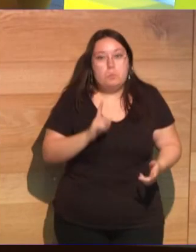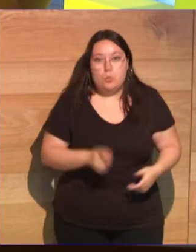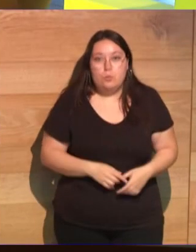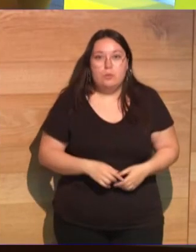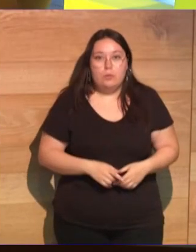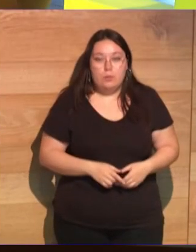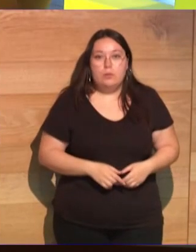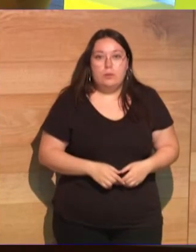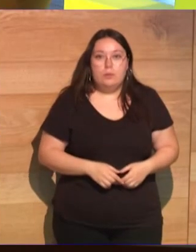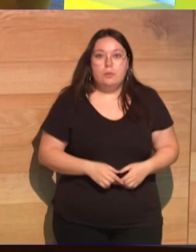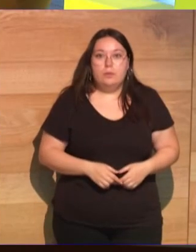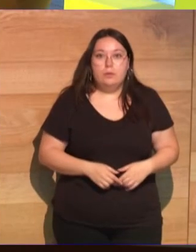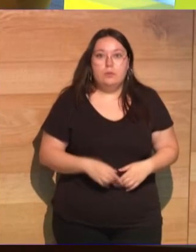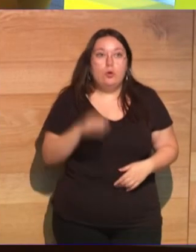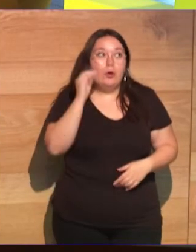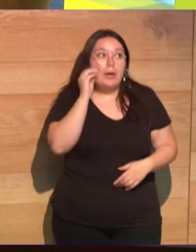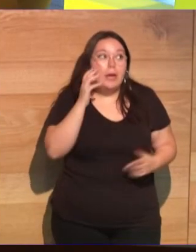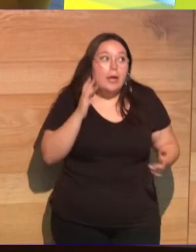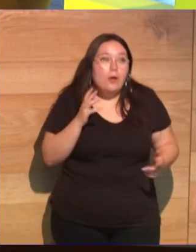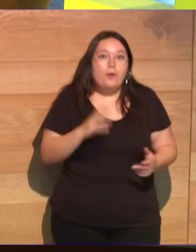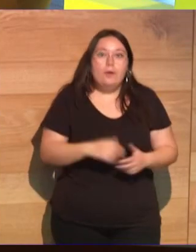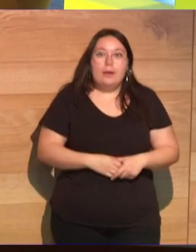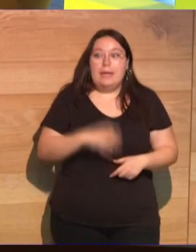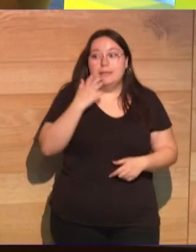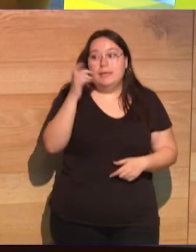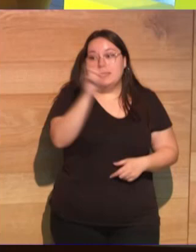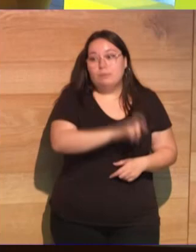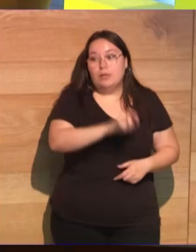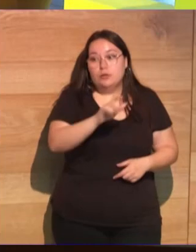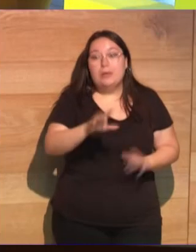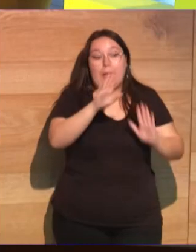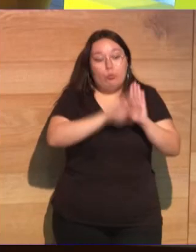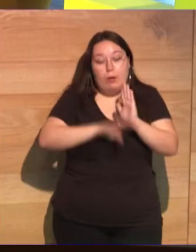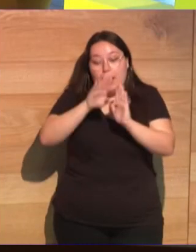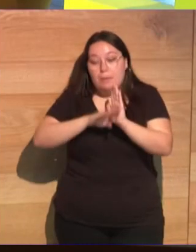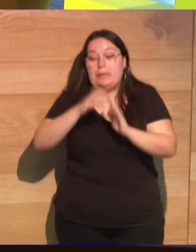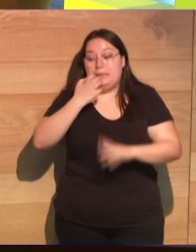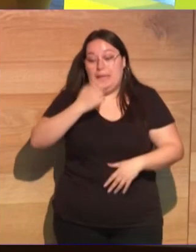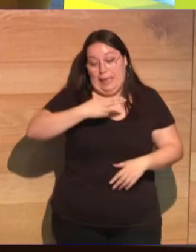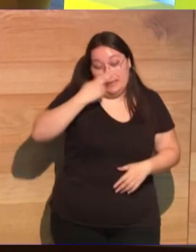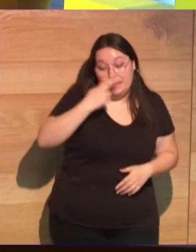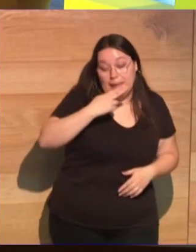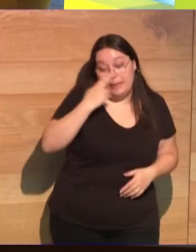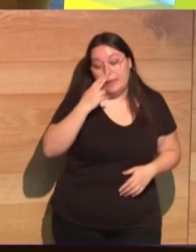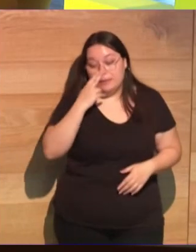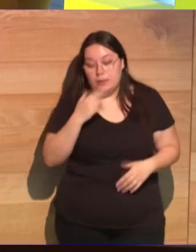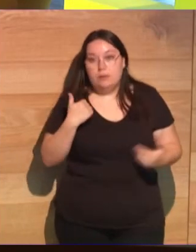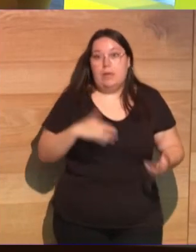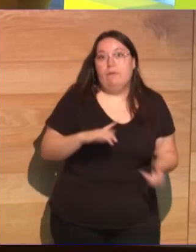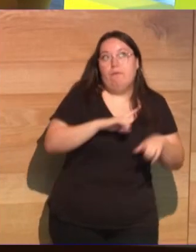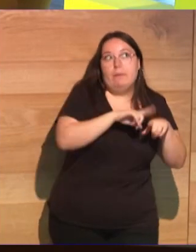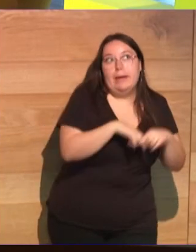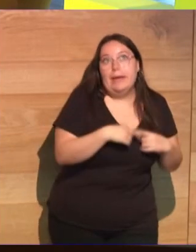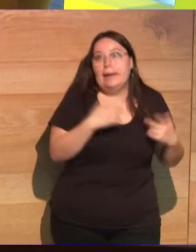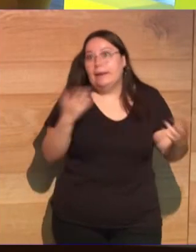sentido, creo que en la medida que existan personas que programen, que tengan intereses, ya sean familiares,